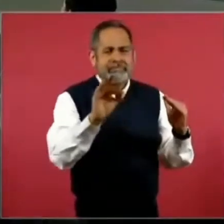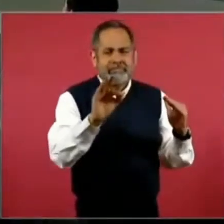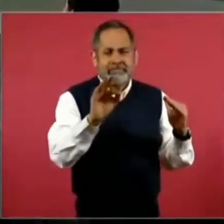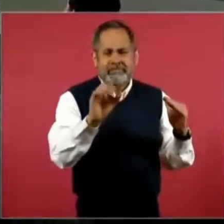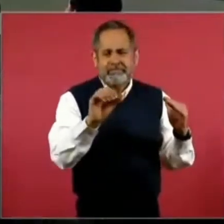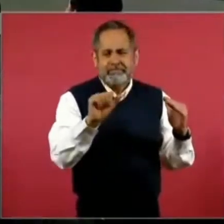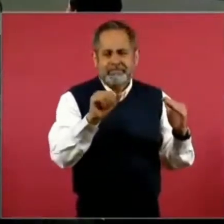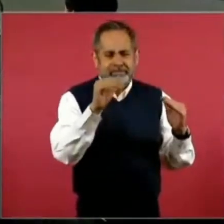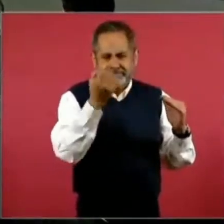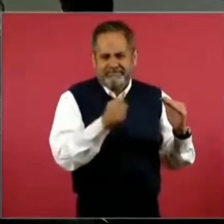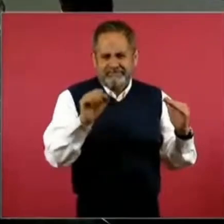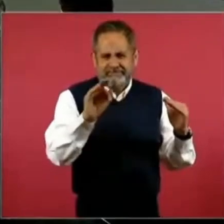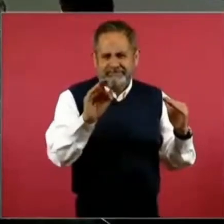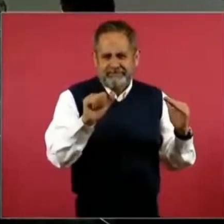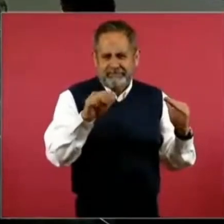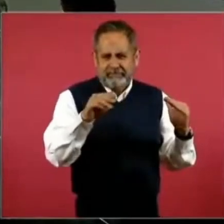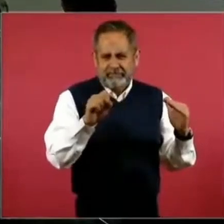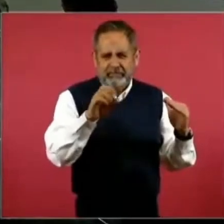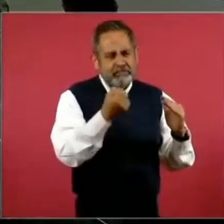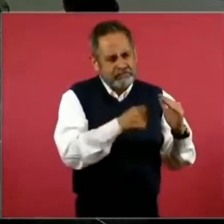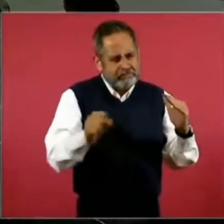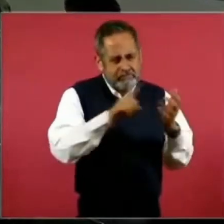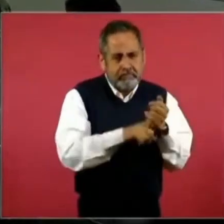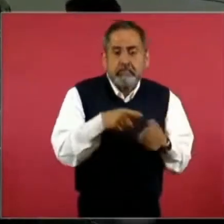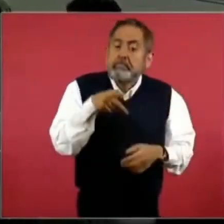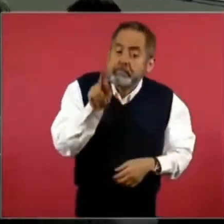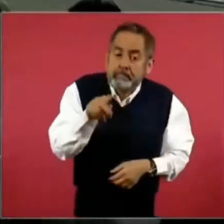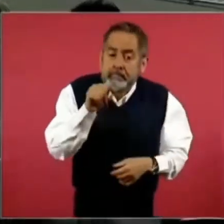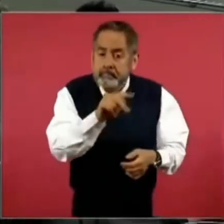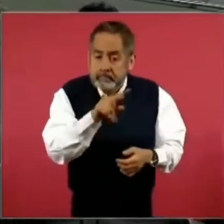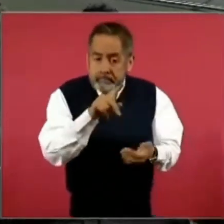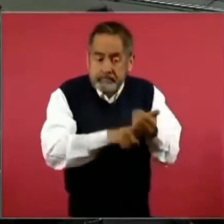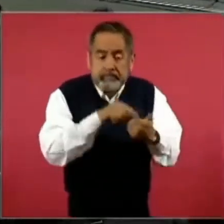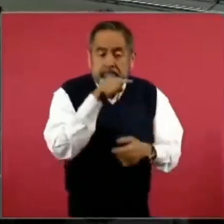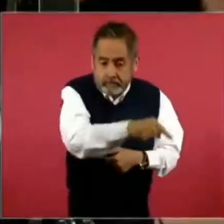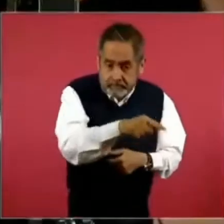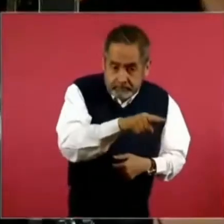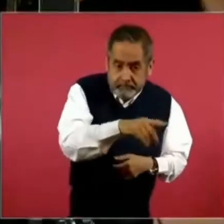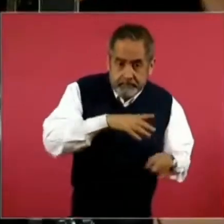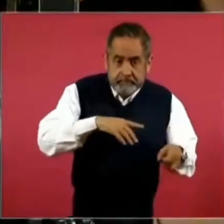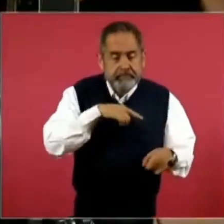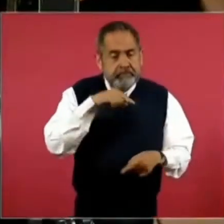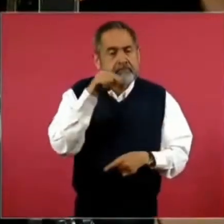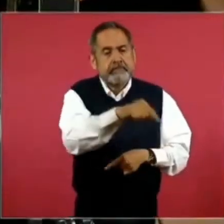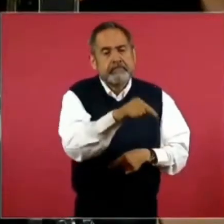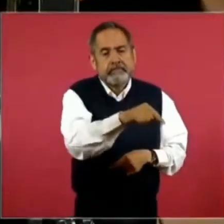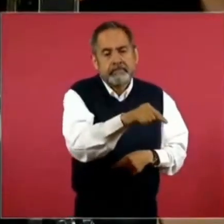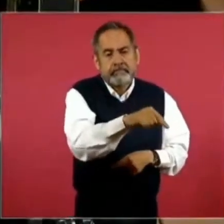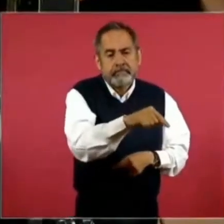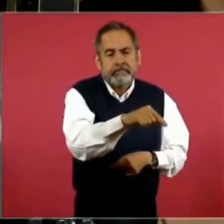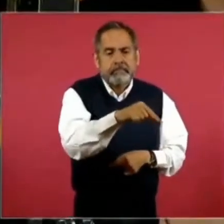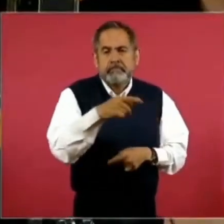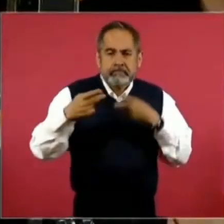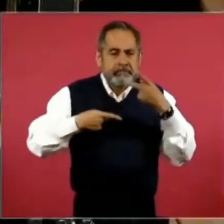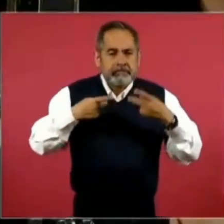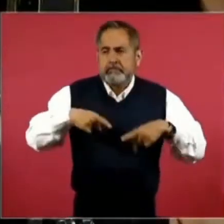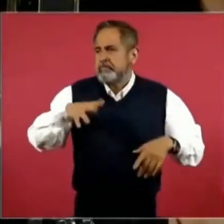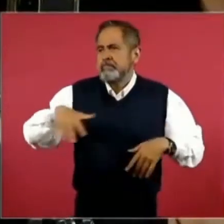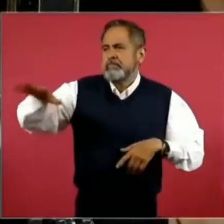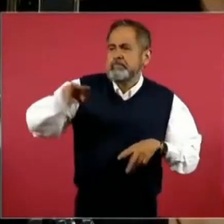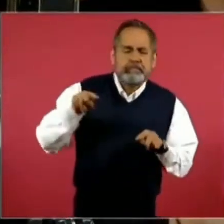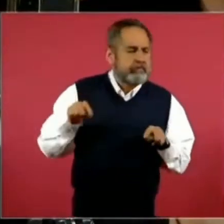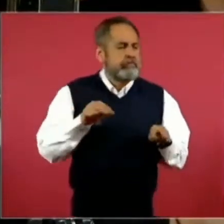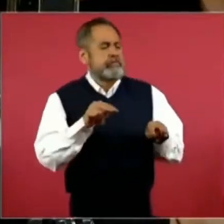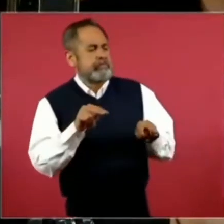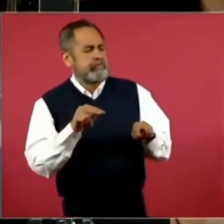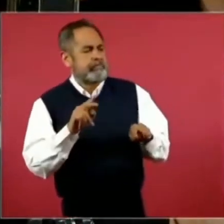comentado pero en este programa ya han existido situaciones que la misma el mismo público ha expresado